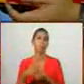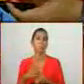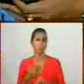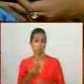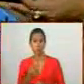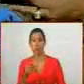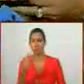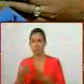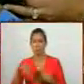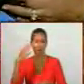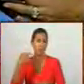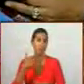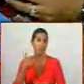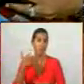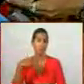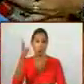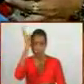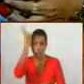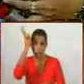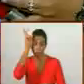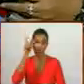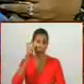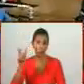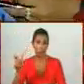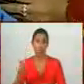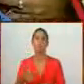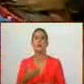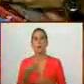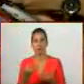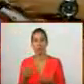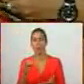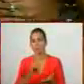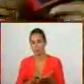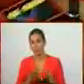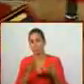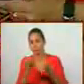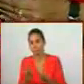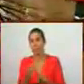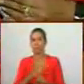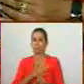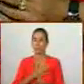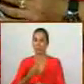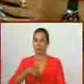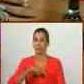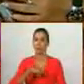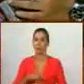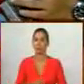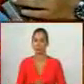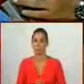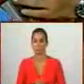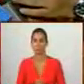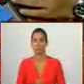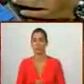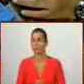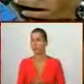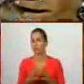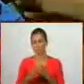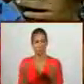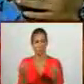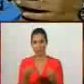ahí viviendo. Entonces, nosotros lo que vamos a hacer es recuperar. Bueno, todo esto a